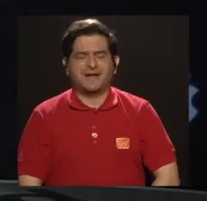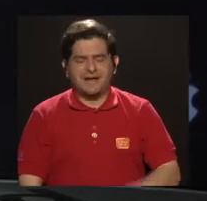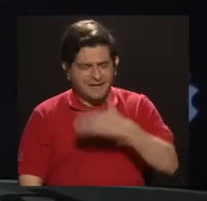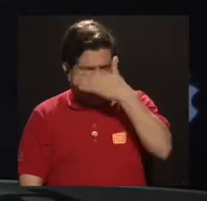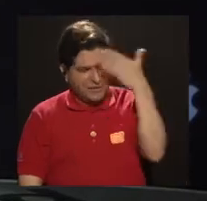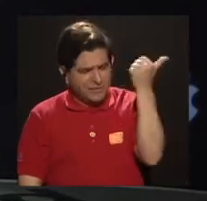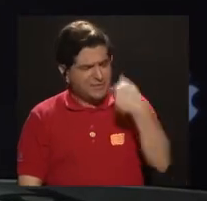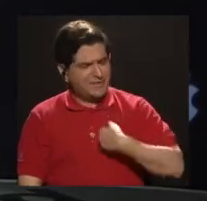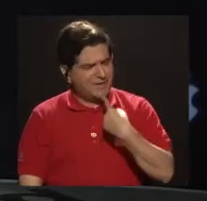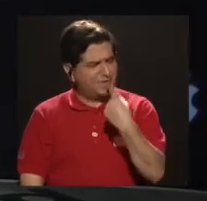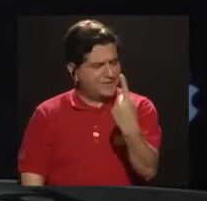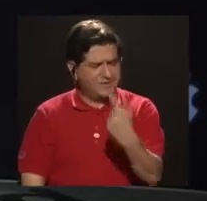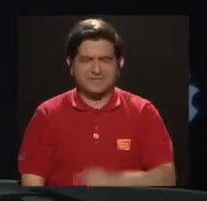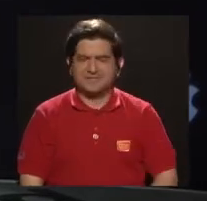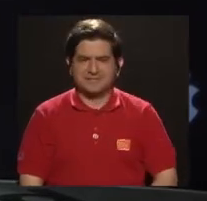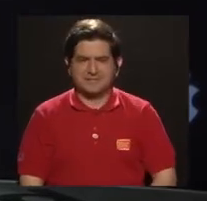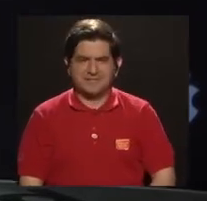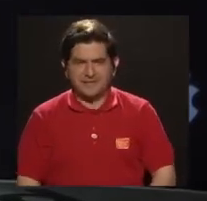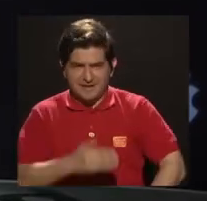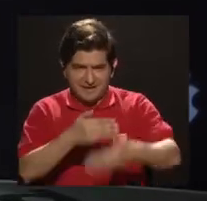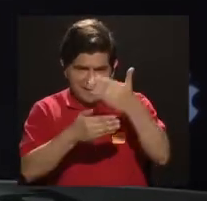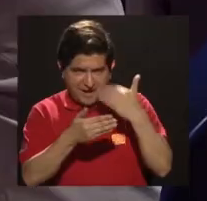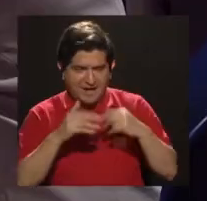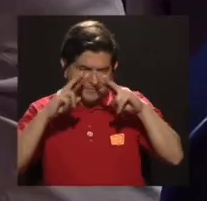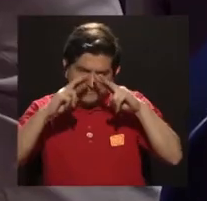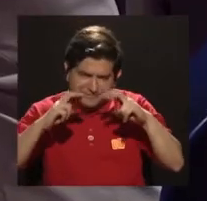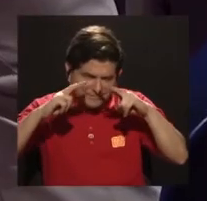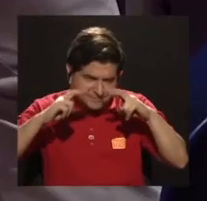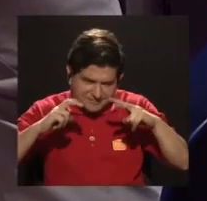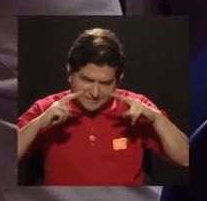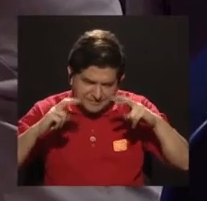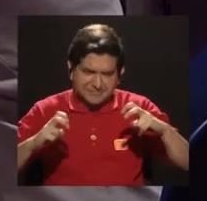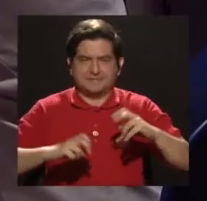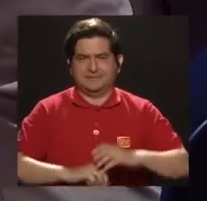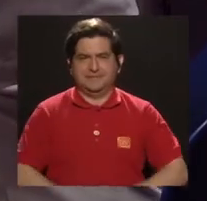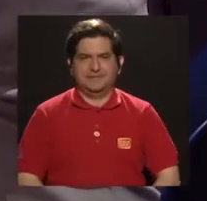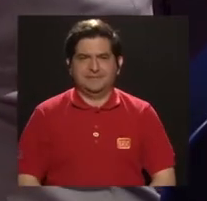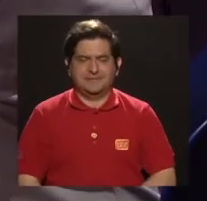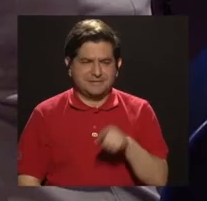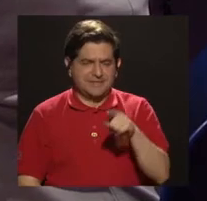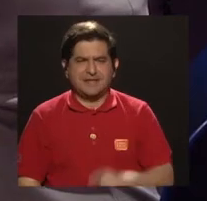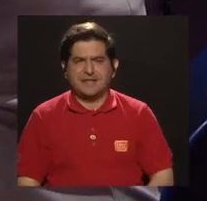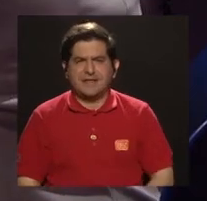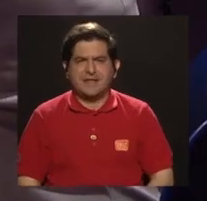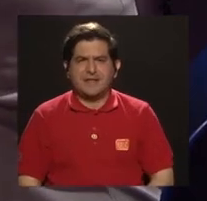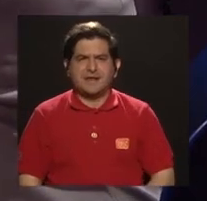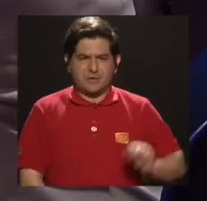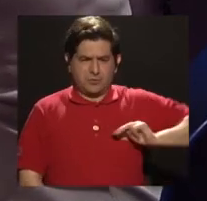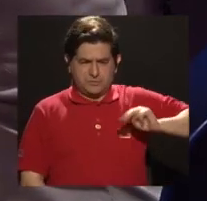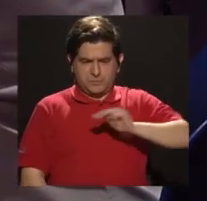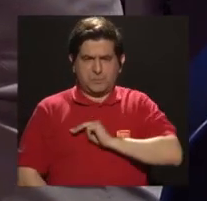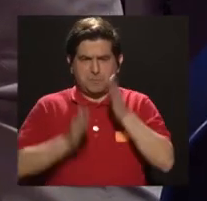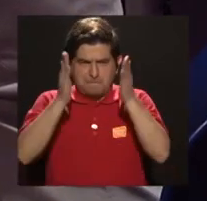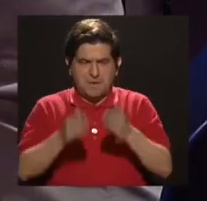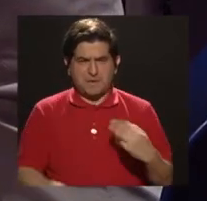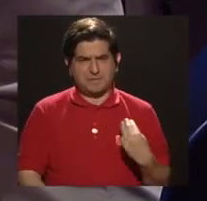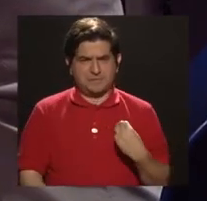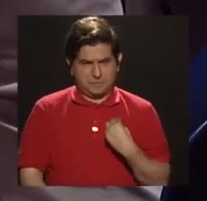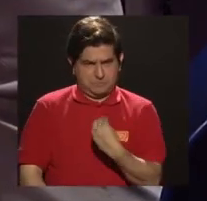reactiva plantear antes de entrar a analizar la conformación de ese gabinete